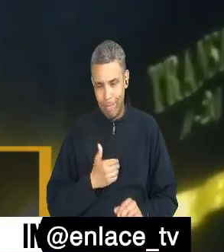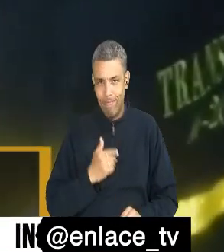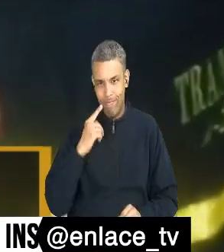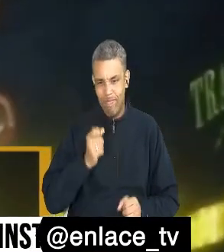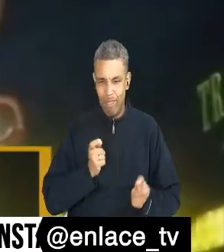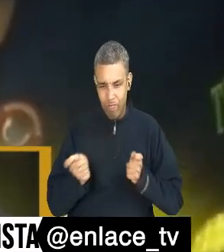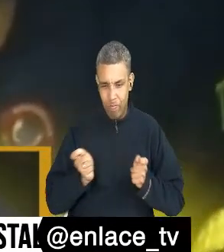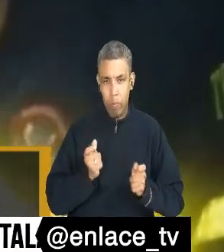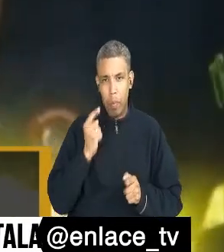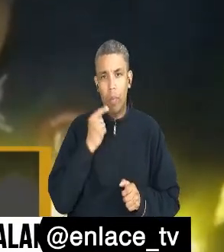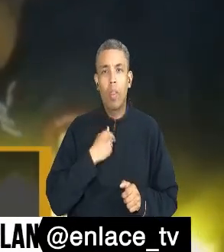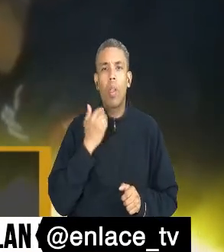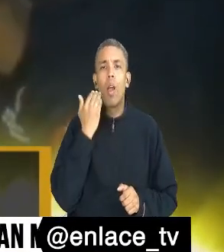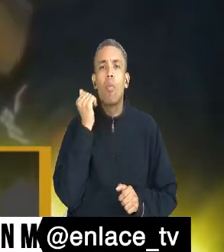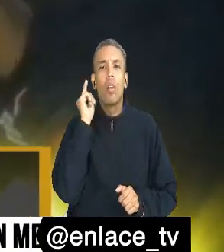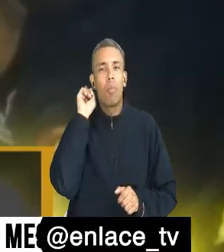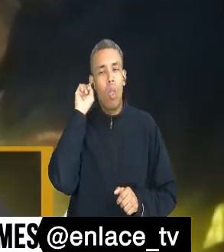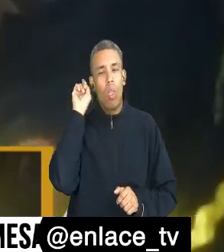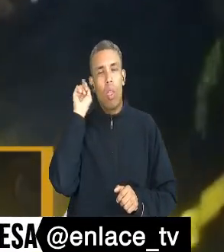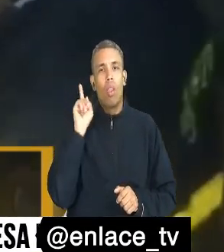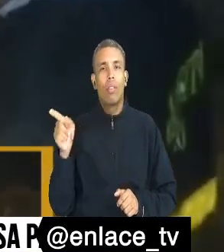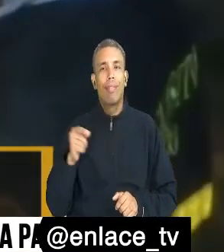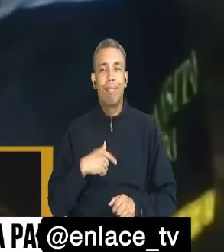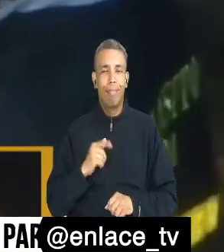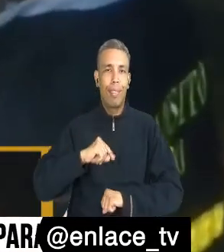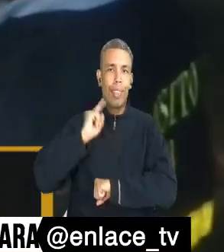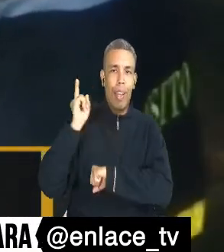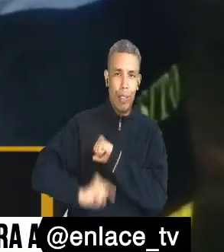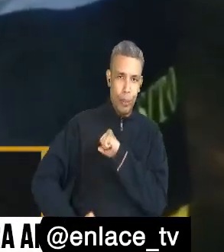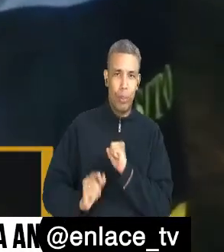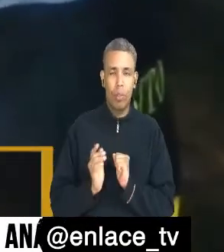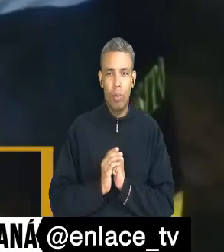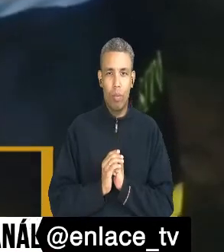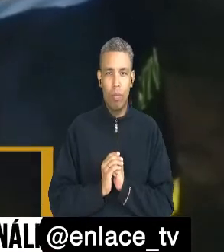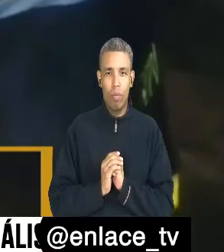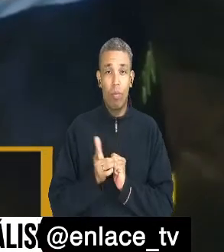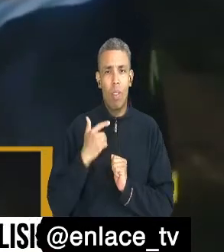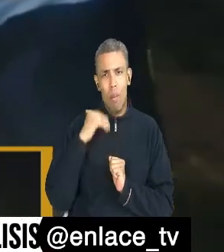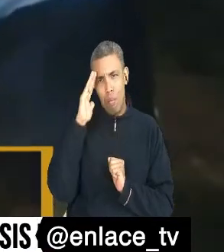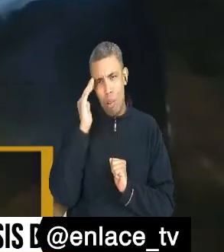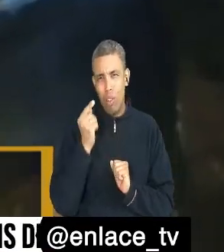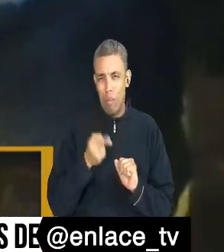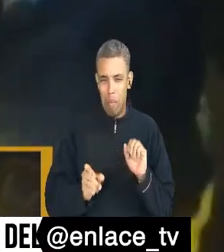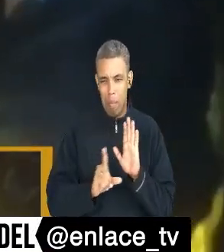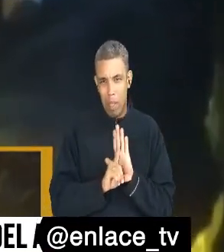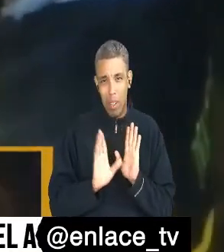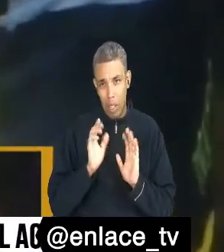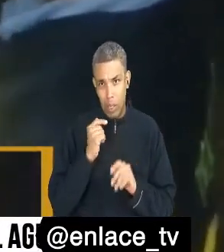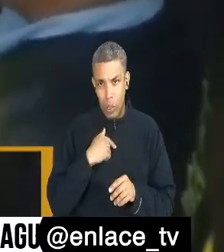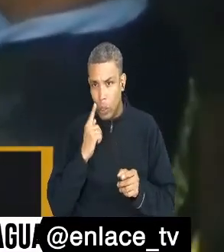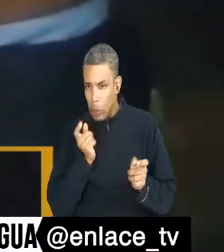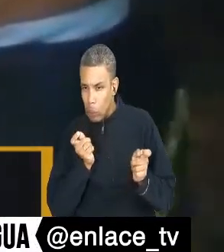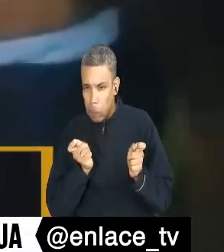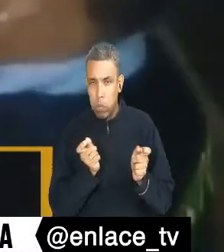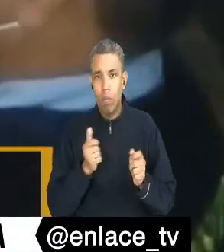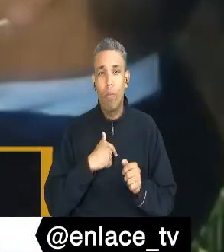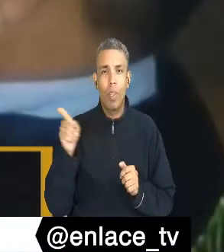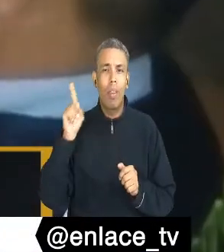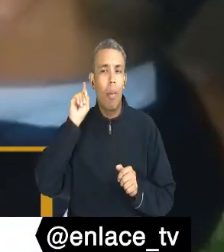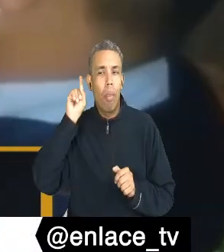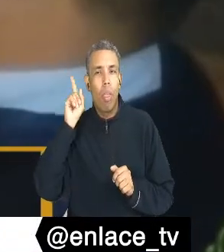estado de alicoramiento cayó anoche en uno de los operativos de registro y control hechos por la policía en las últimas horas. La conductora tendrá que pagar